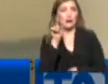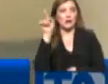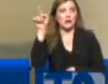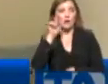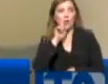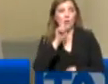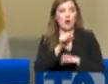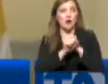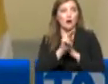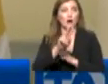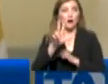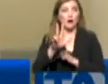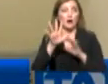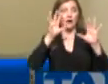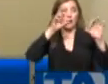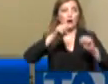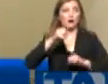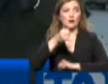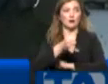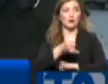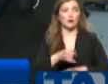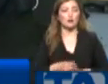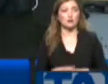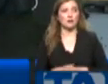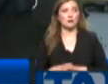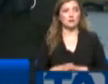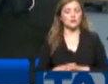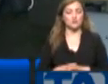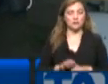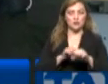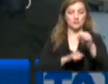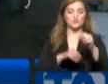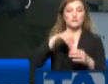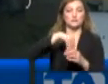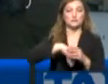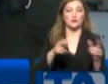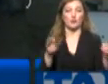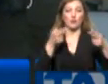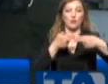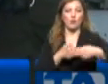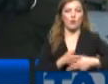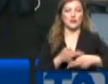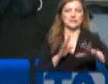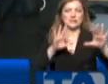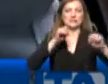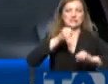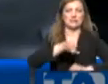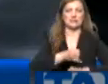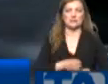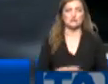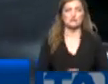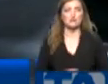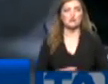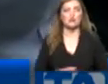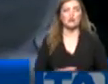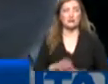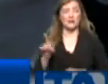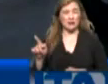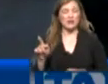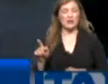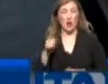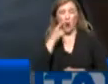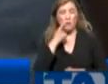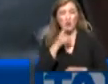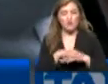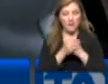de 23 años por violación. Dicen haberlo encontrado al interior de una habitación cometiendo el delito. Él aprovechó a la que estaba